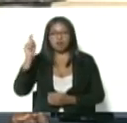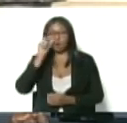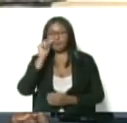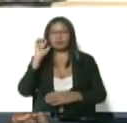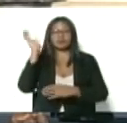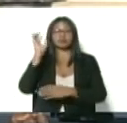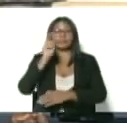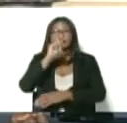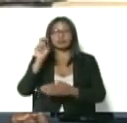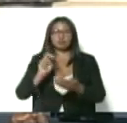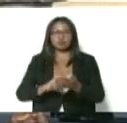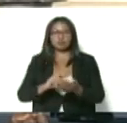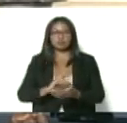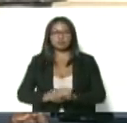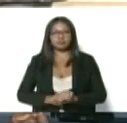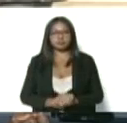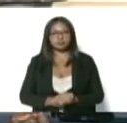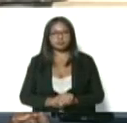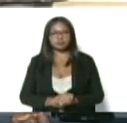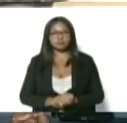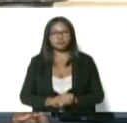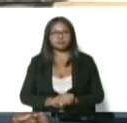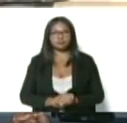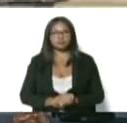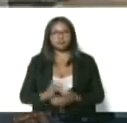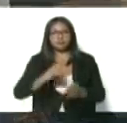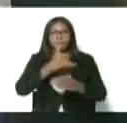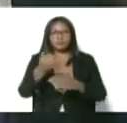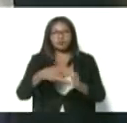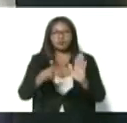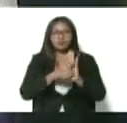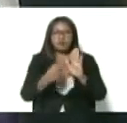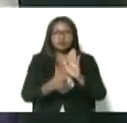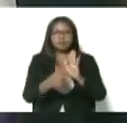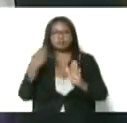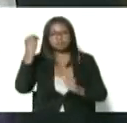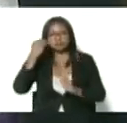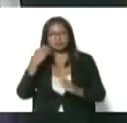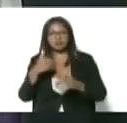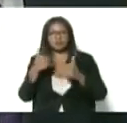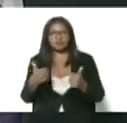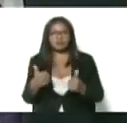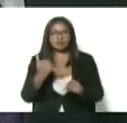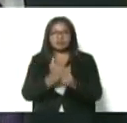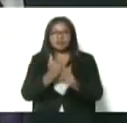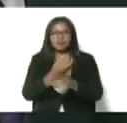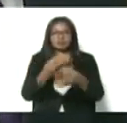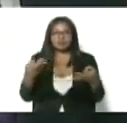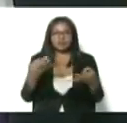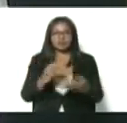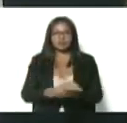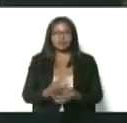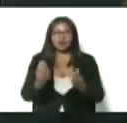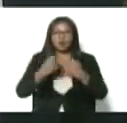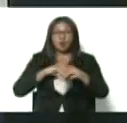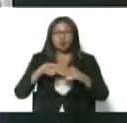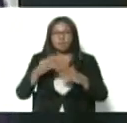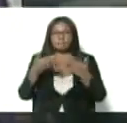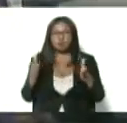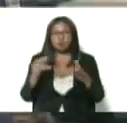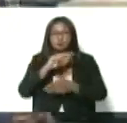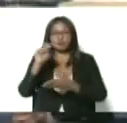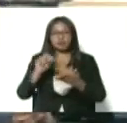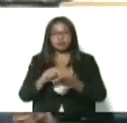nacional aquí está un proyecto de ley bien pensado bien trabajado en consulta pública nacional